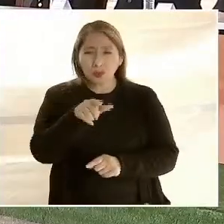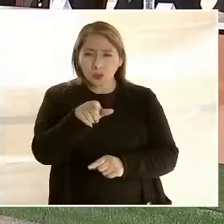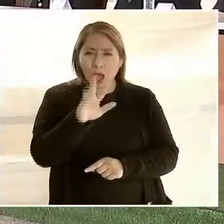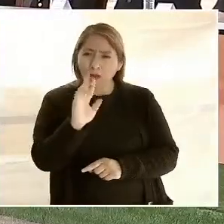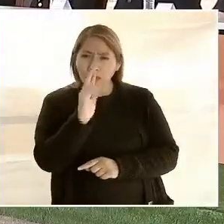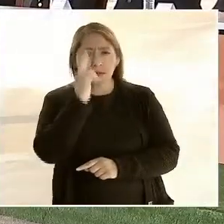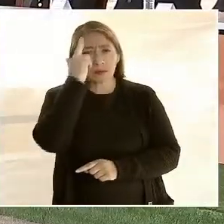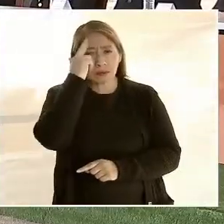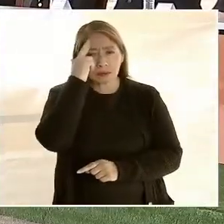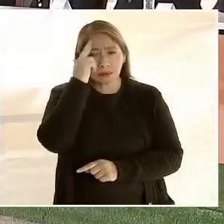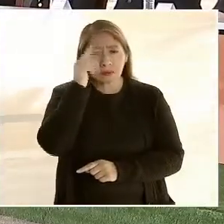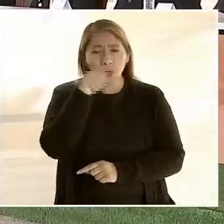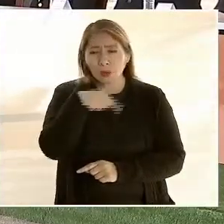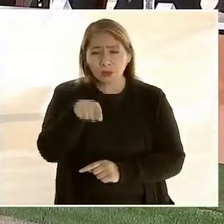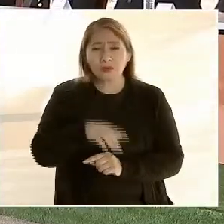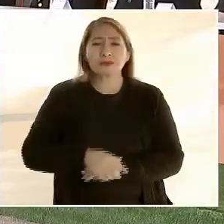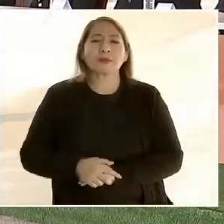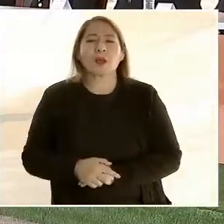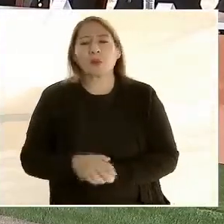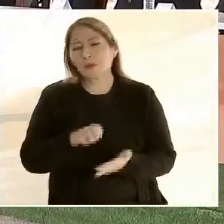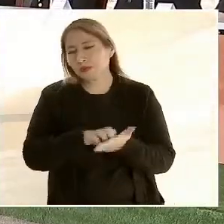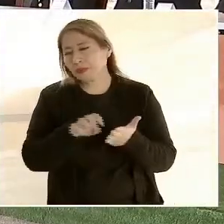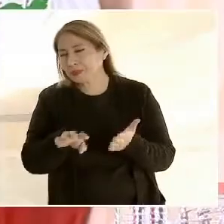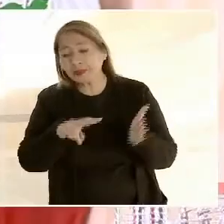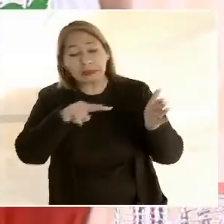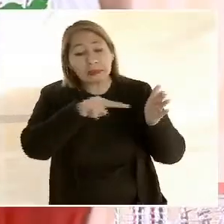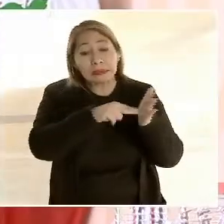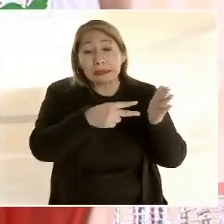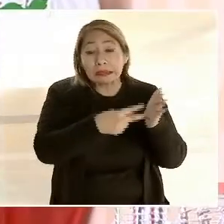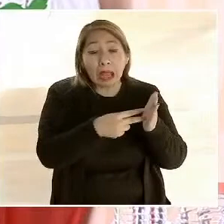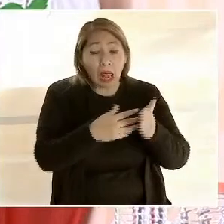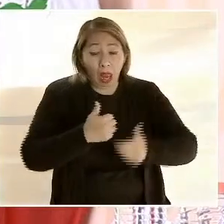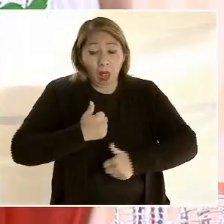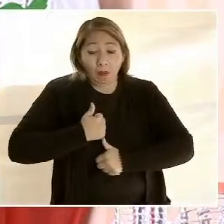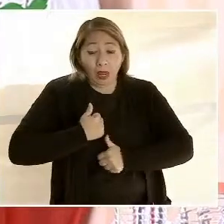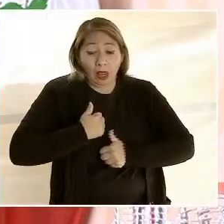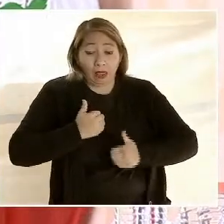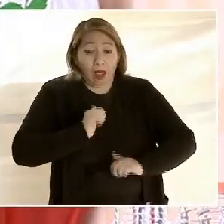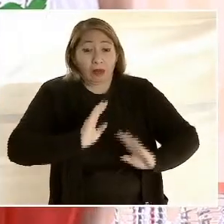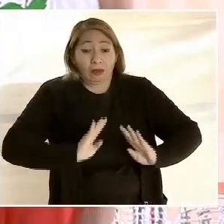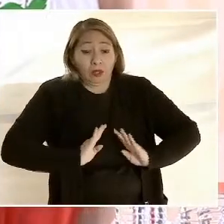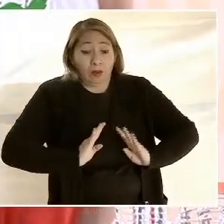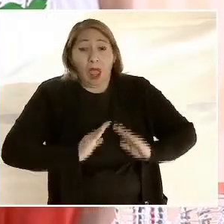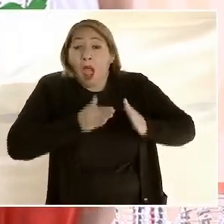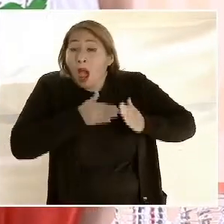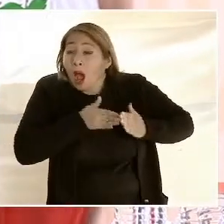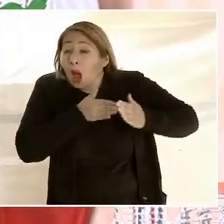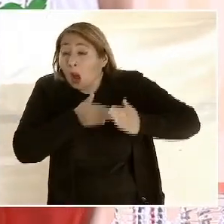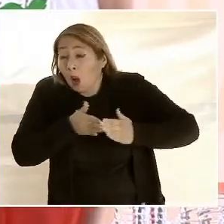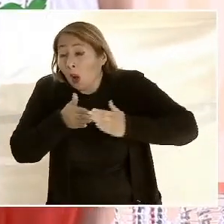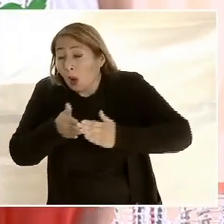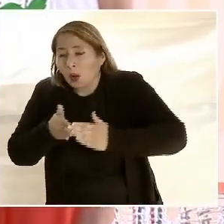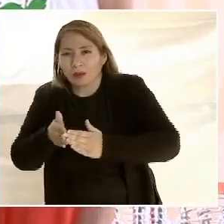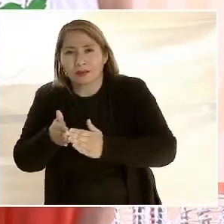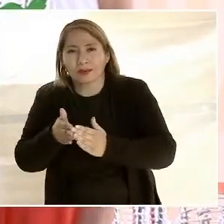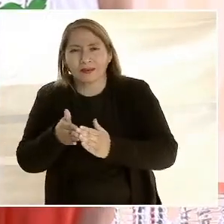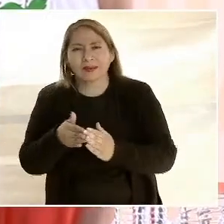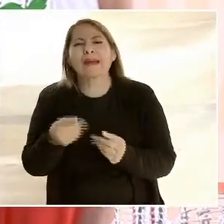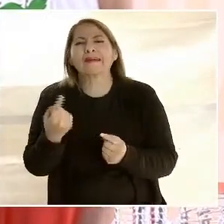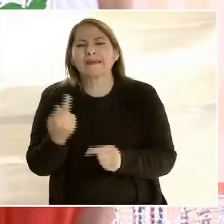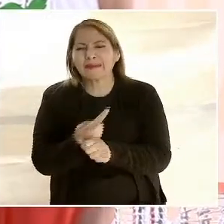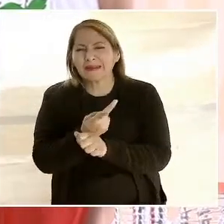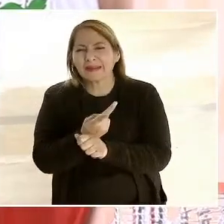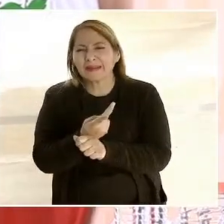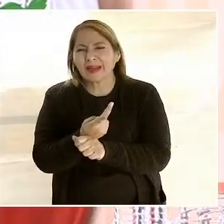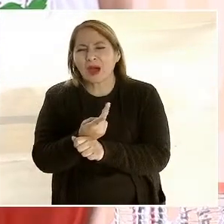Recordemos que sin los ingenieros militares y marinos no estarían en proceso